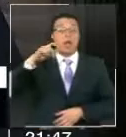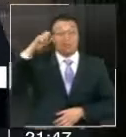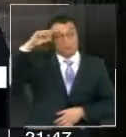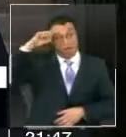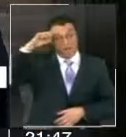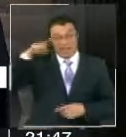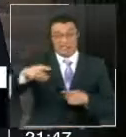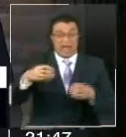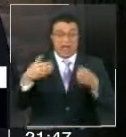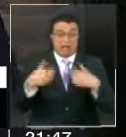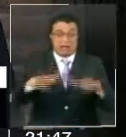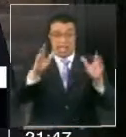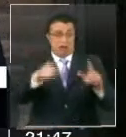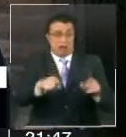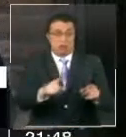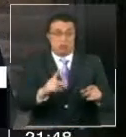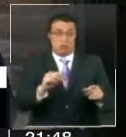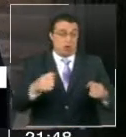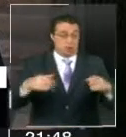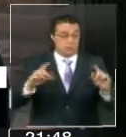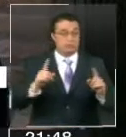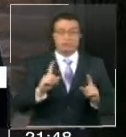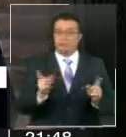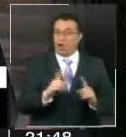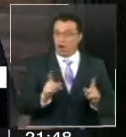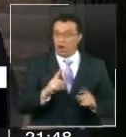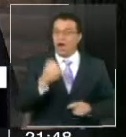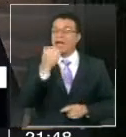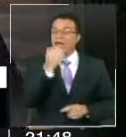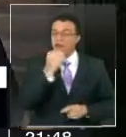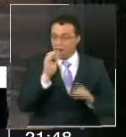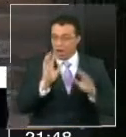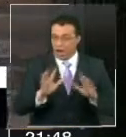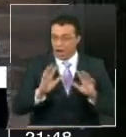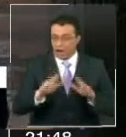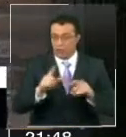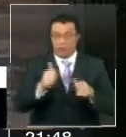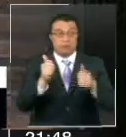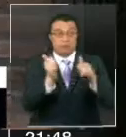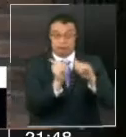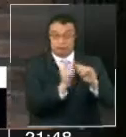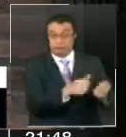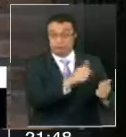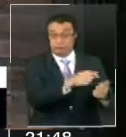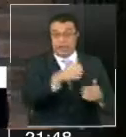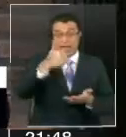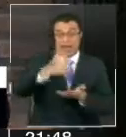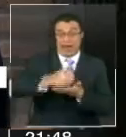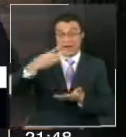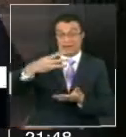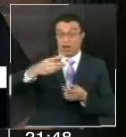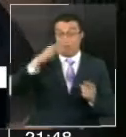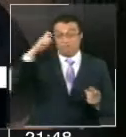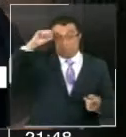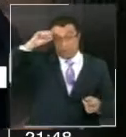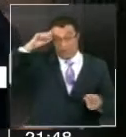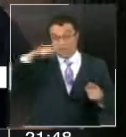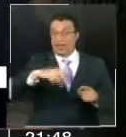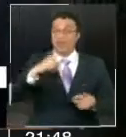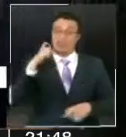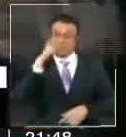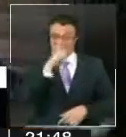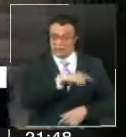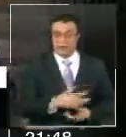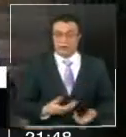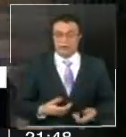tirar. Yo creo que están equivocados. Yo creo que no va a ser nada de fácil derrocar, si quieren derrocar, a la alcaldesa de Providencia. Y esto se va a